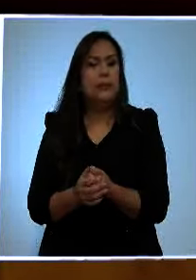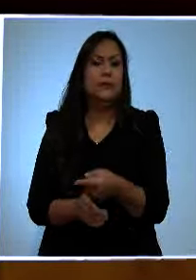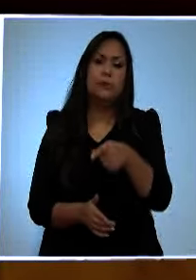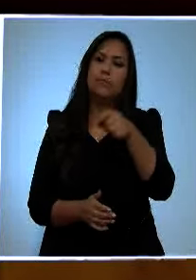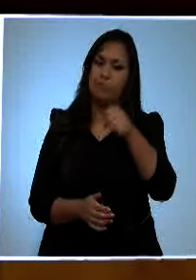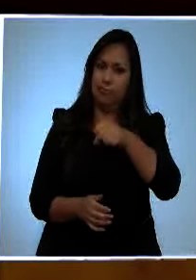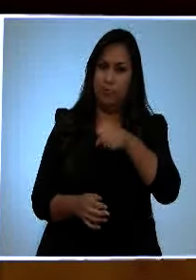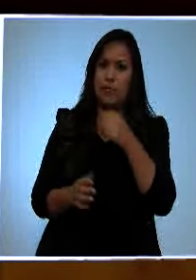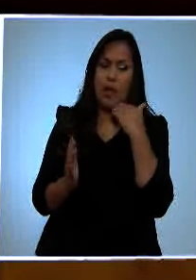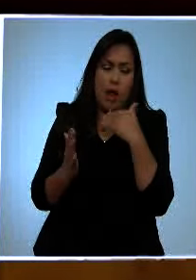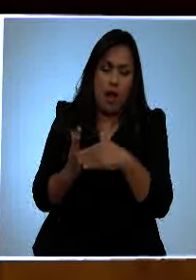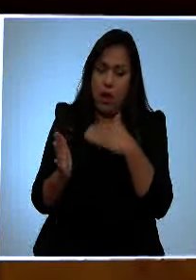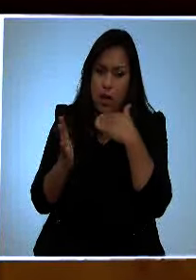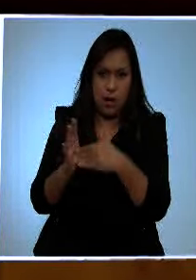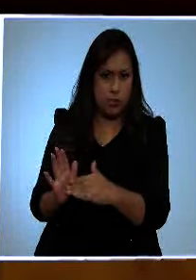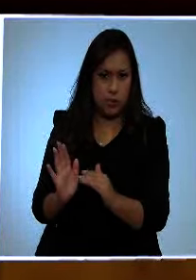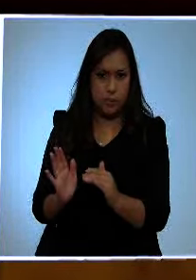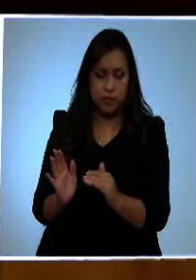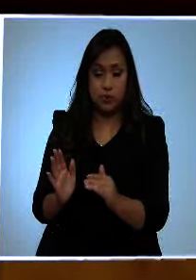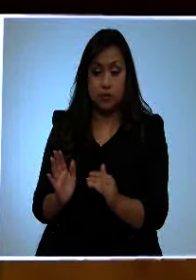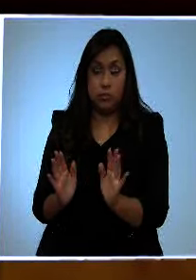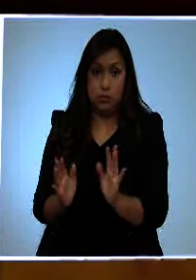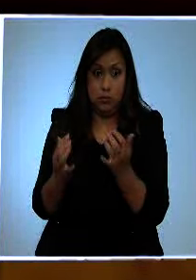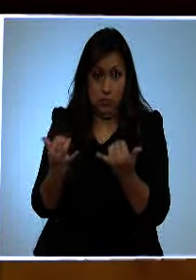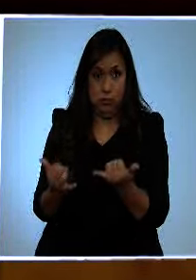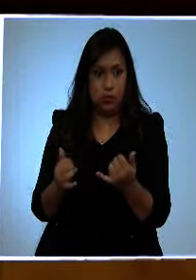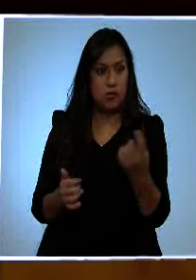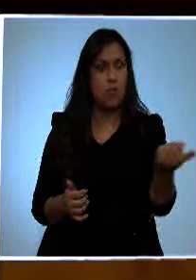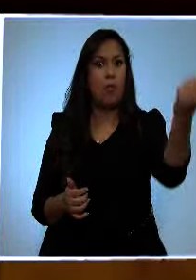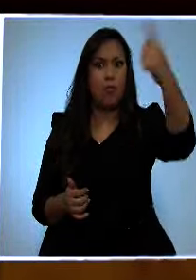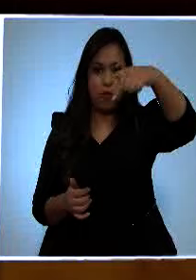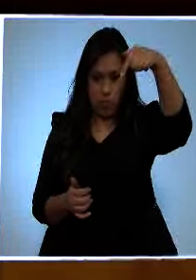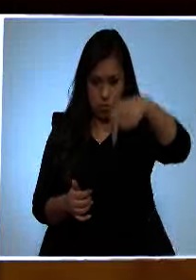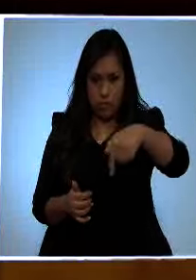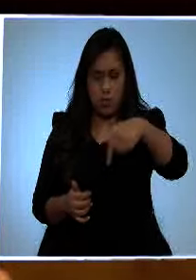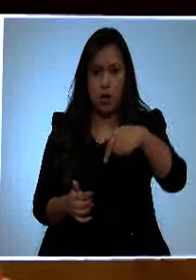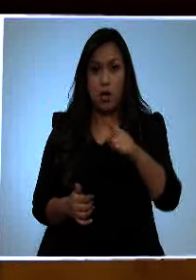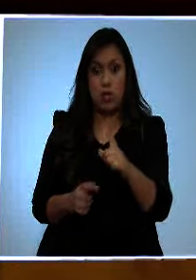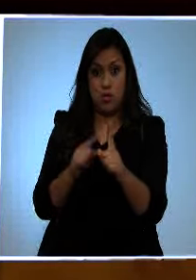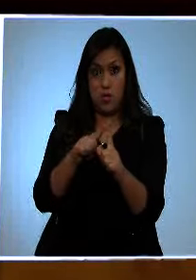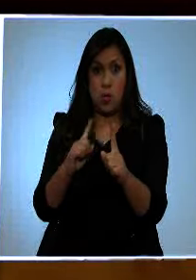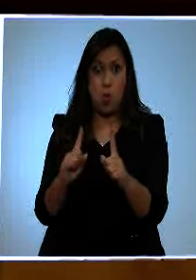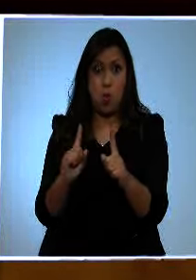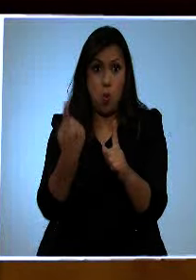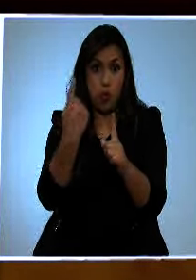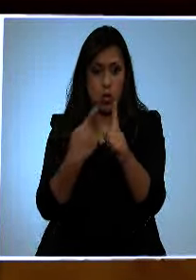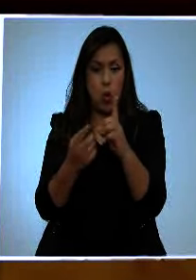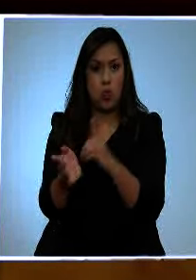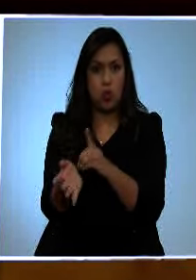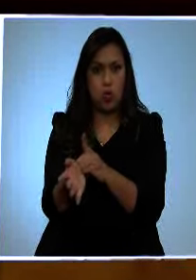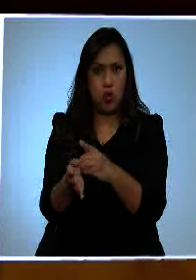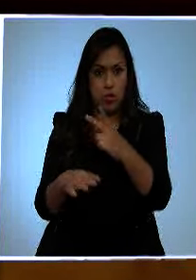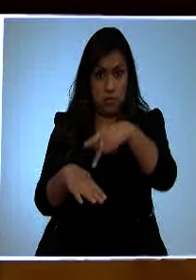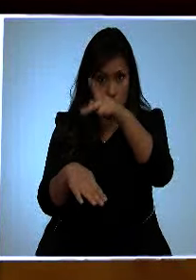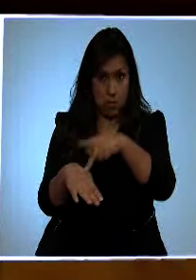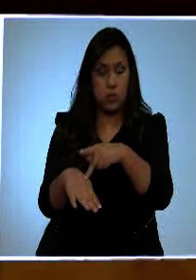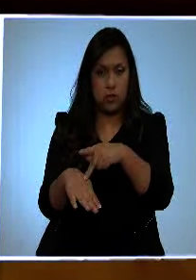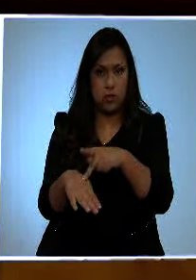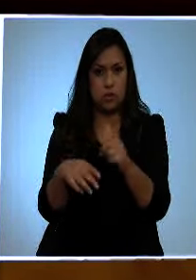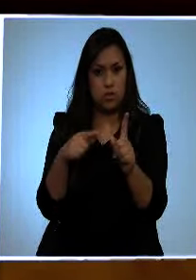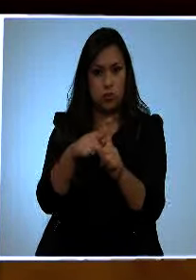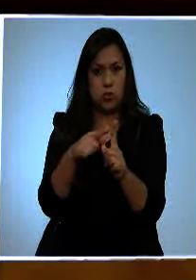momento tenemos la presencia de uno de los me atrevo a decir el único médico forense que como lo es el